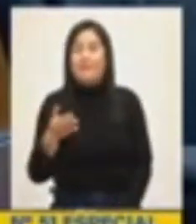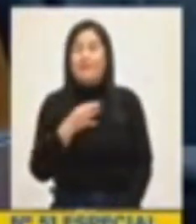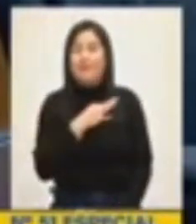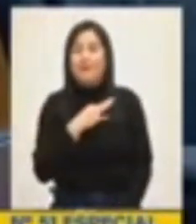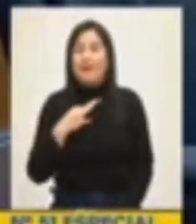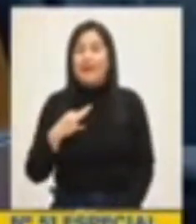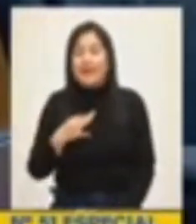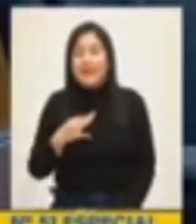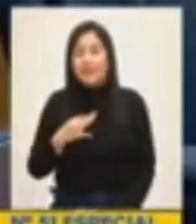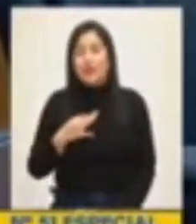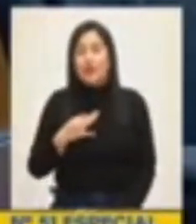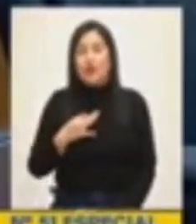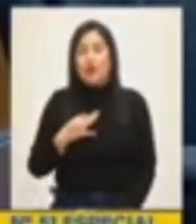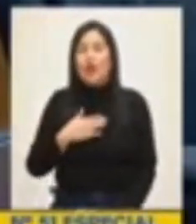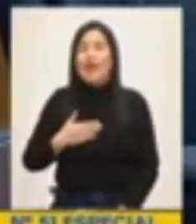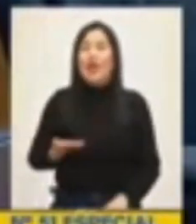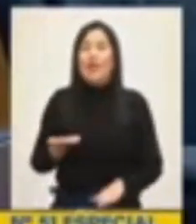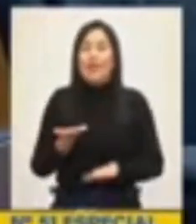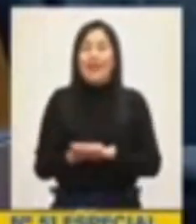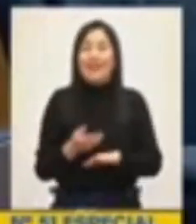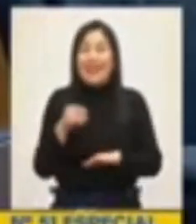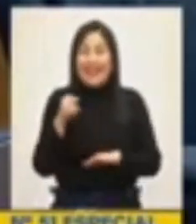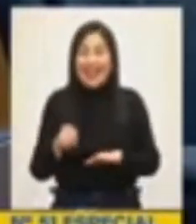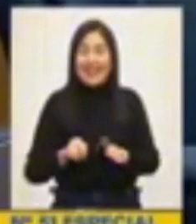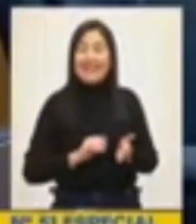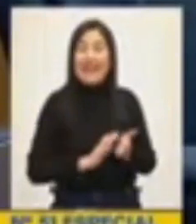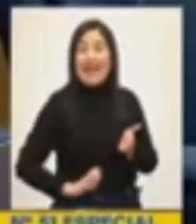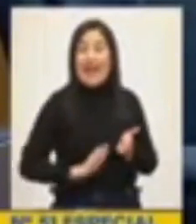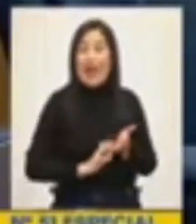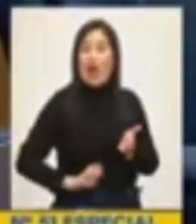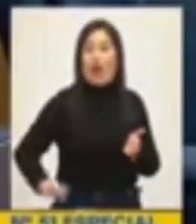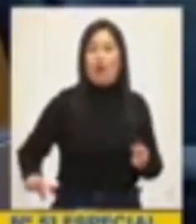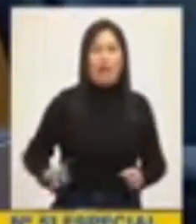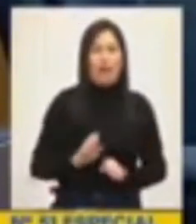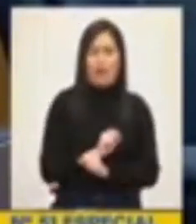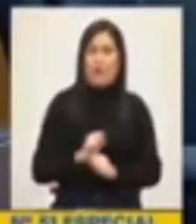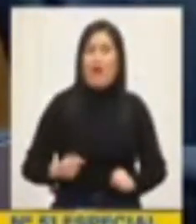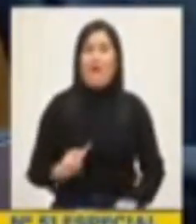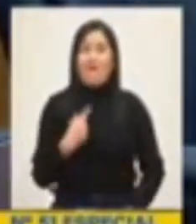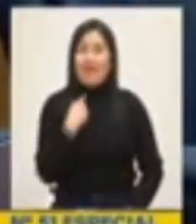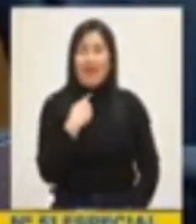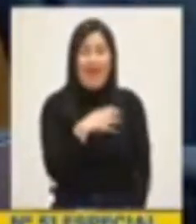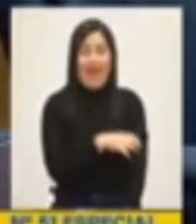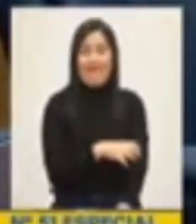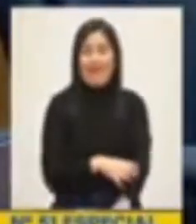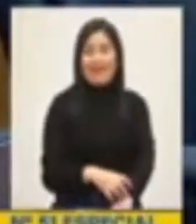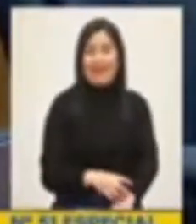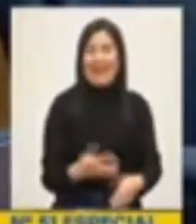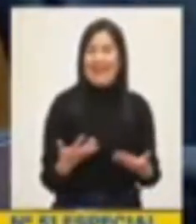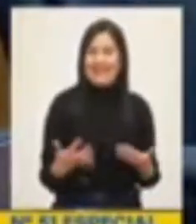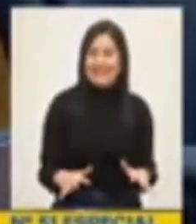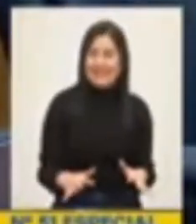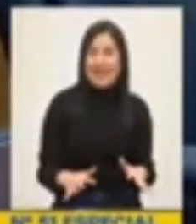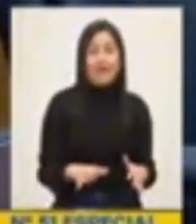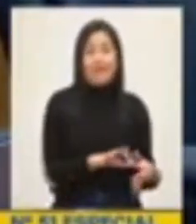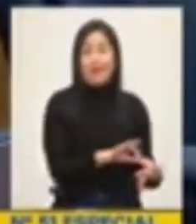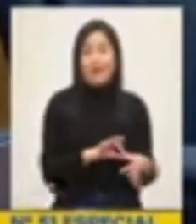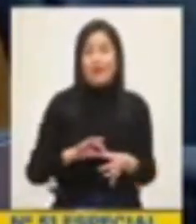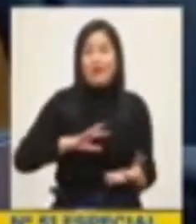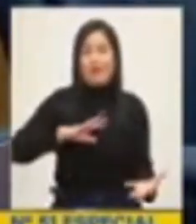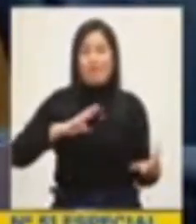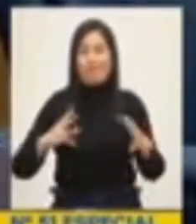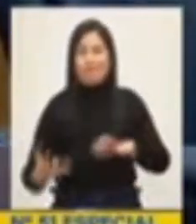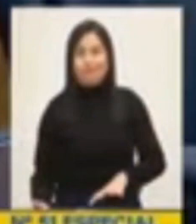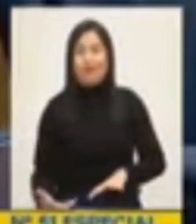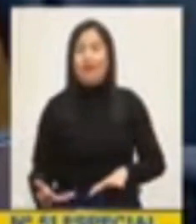ministros que están presentes, que este recorte no puede afectar a las regiones que ya están siendo afectadas por la catástrofe, ni